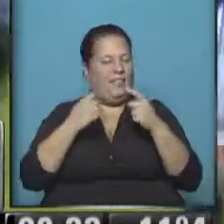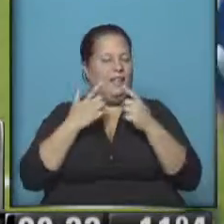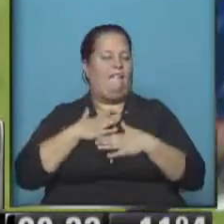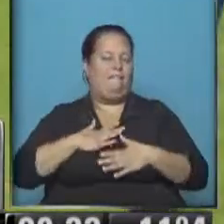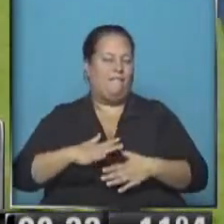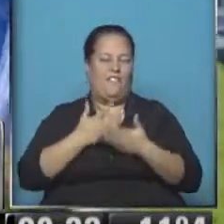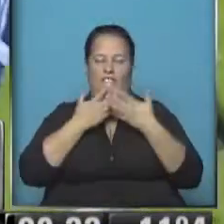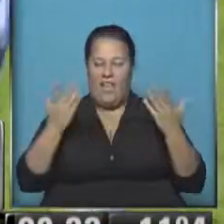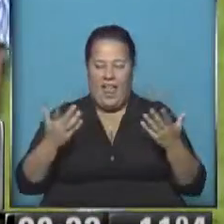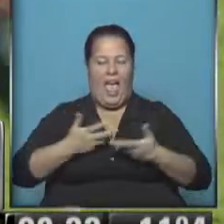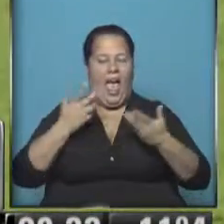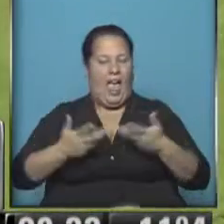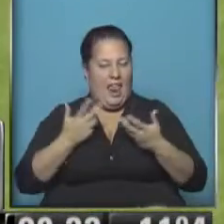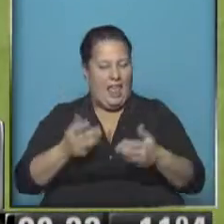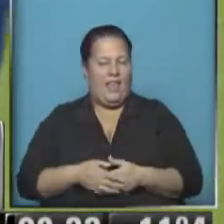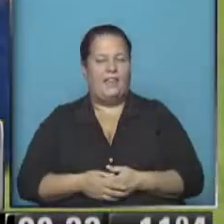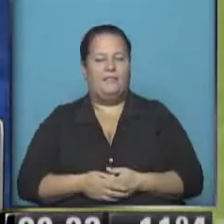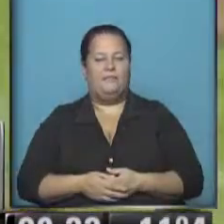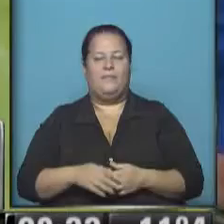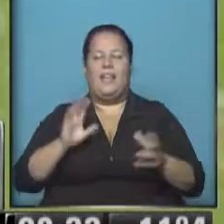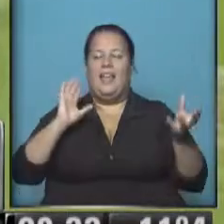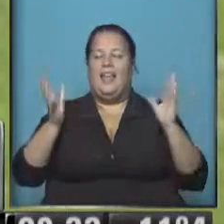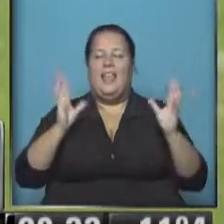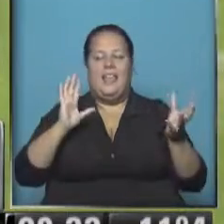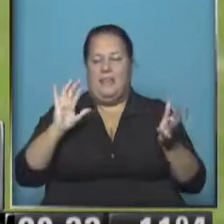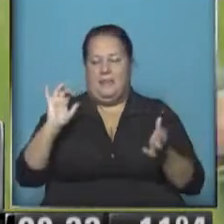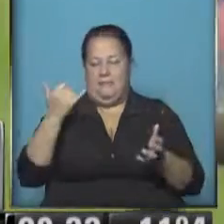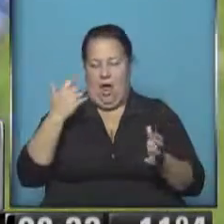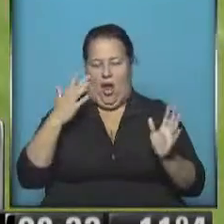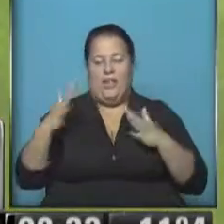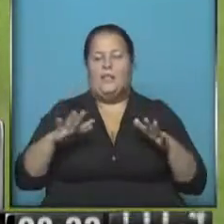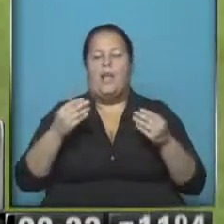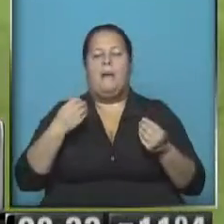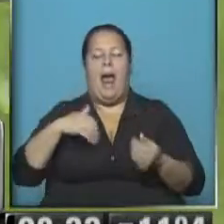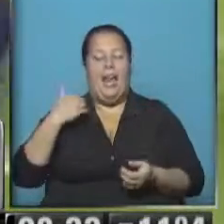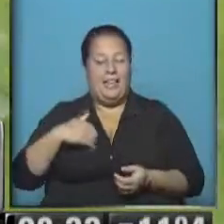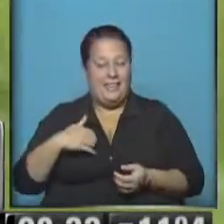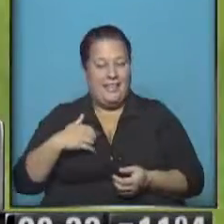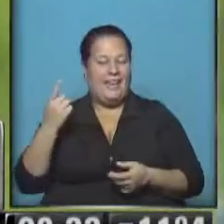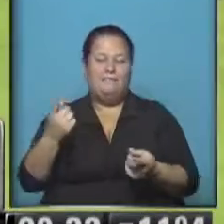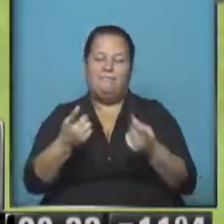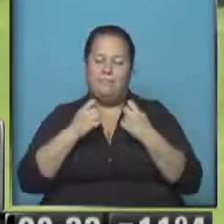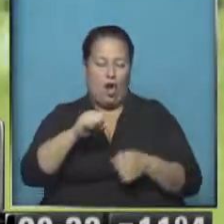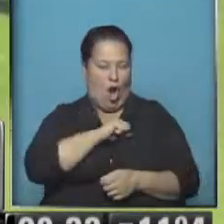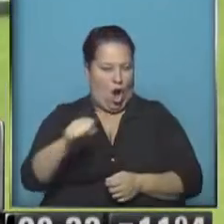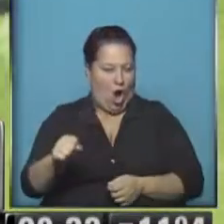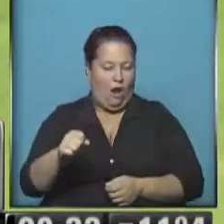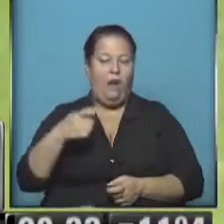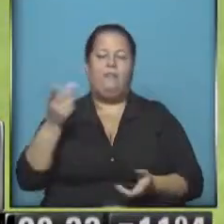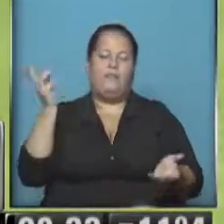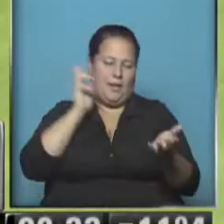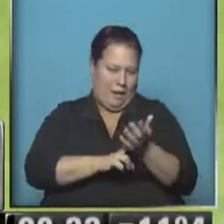feliz alegre el clima es el mejor para una argentina que necesitaba el gol y lo